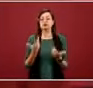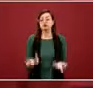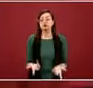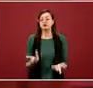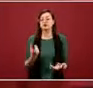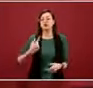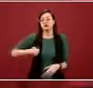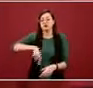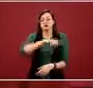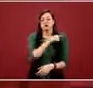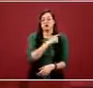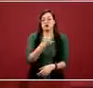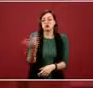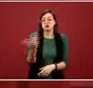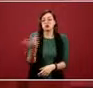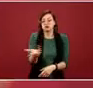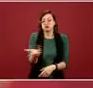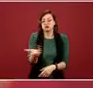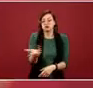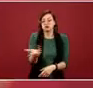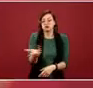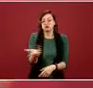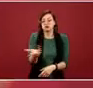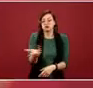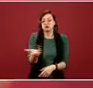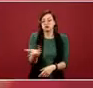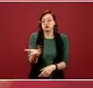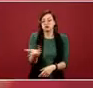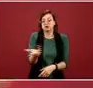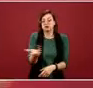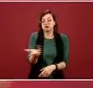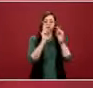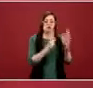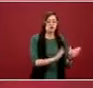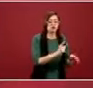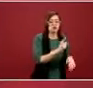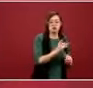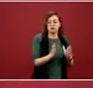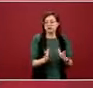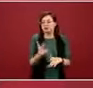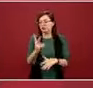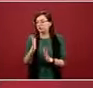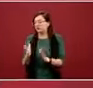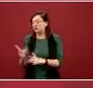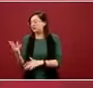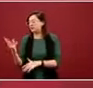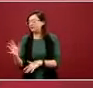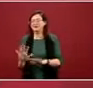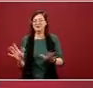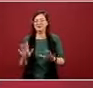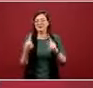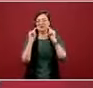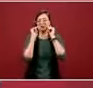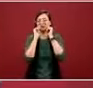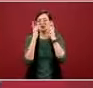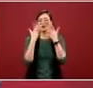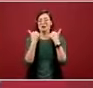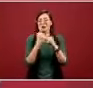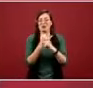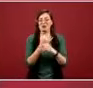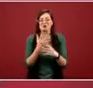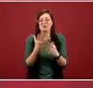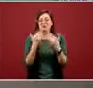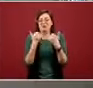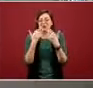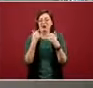fue adelantarnos, es indistinto si le llamamos uno o dos, de momento eso no es informativo, lo que dijimos es tenemos